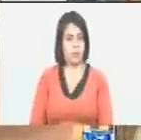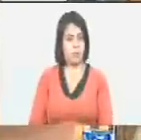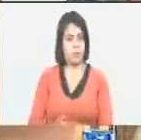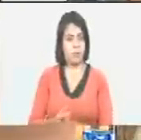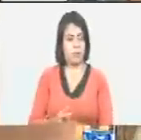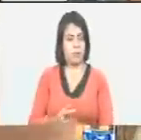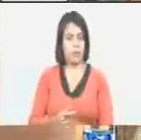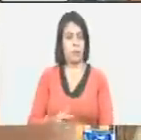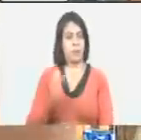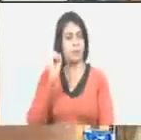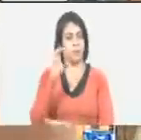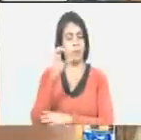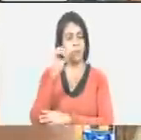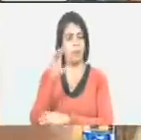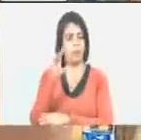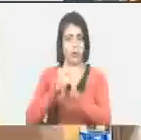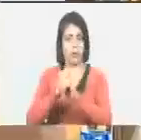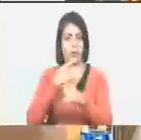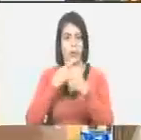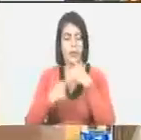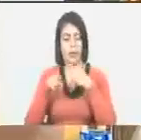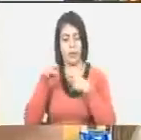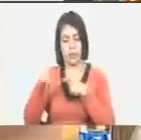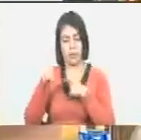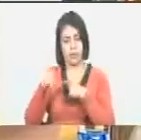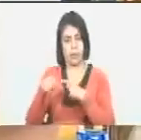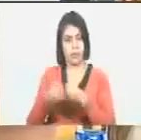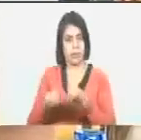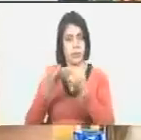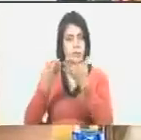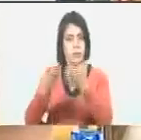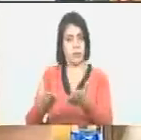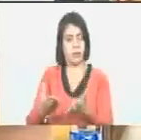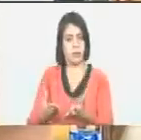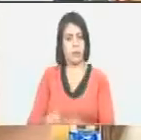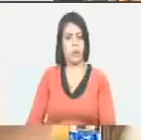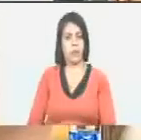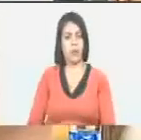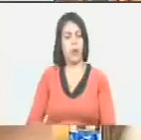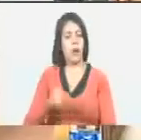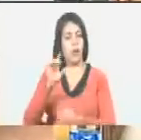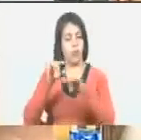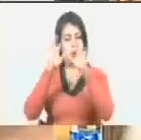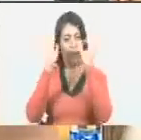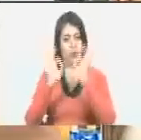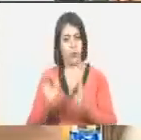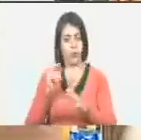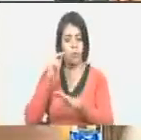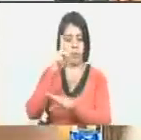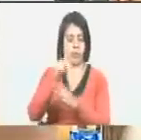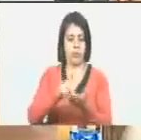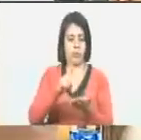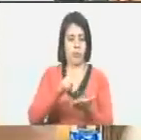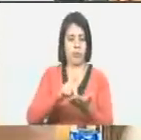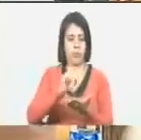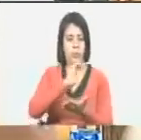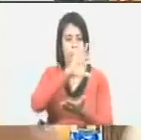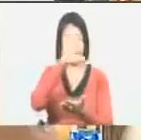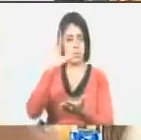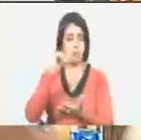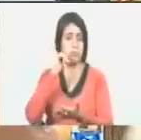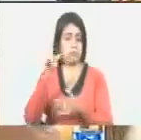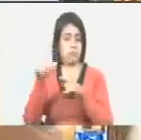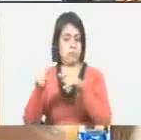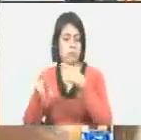la concejal le iba a ofrecer un medio para que vaya a la Corte Celestial a